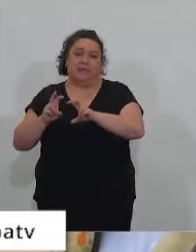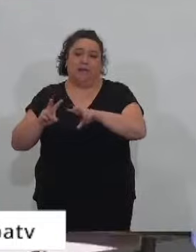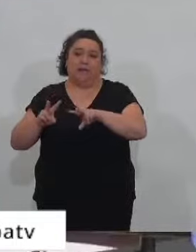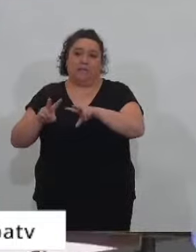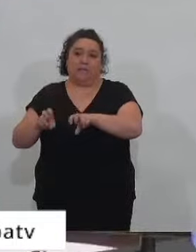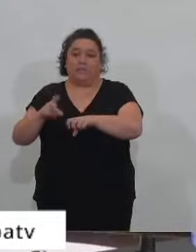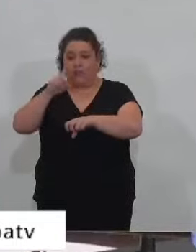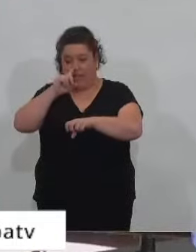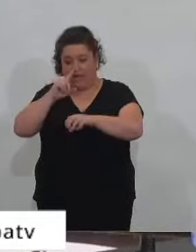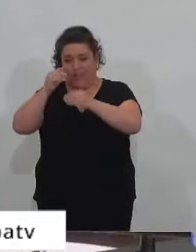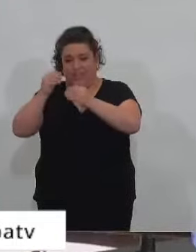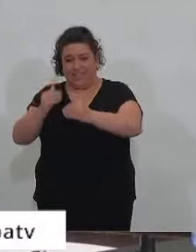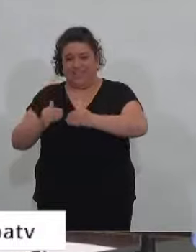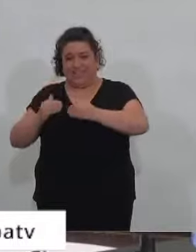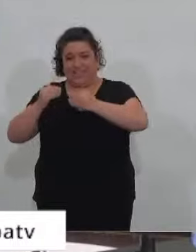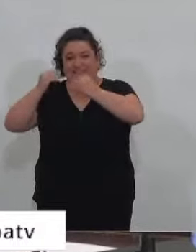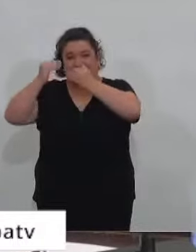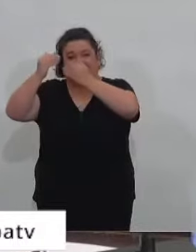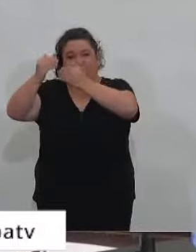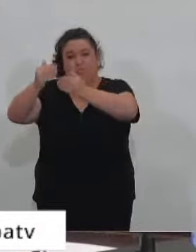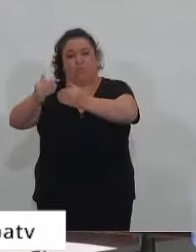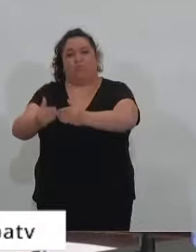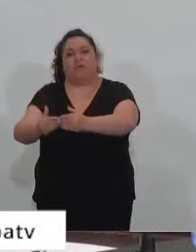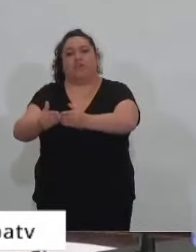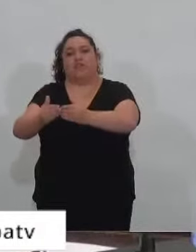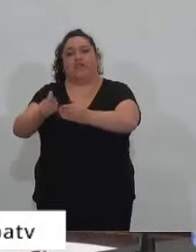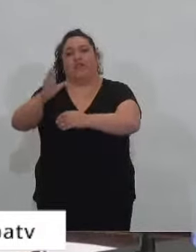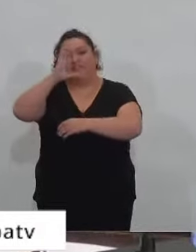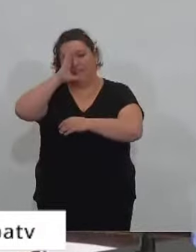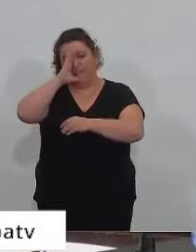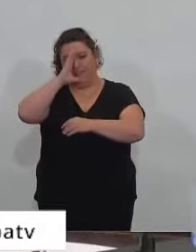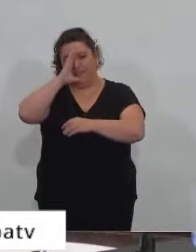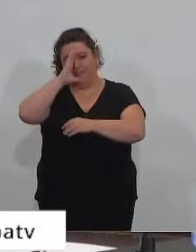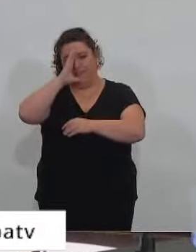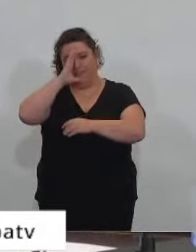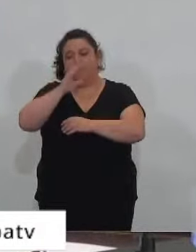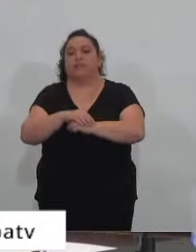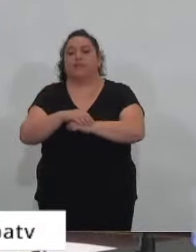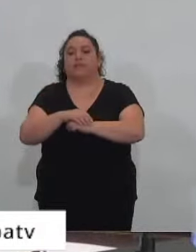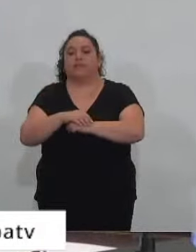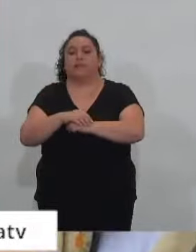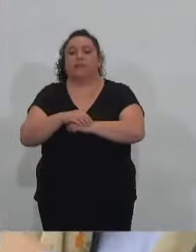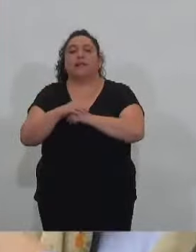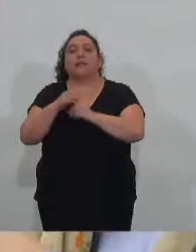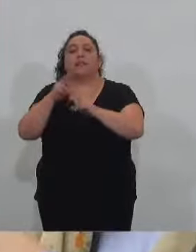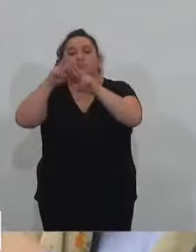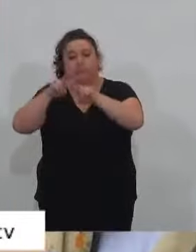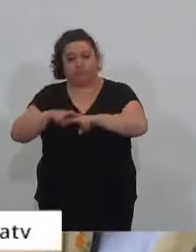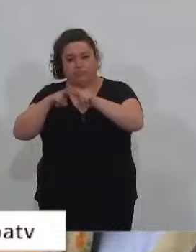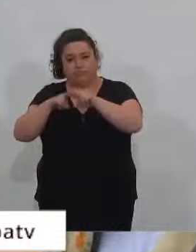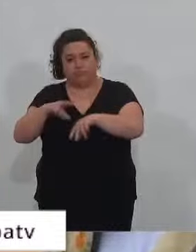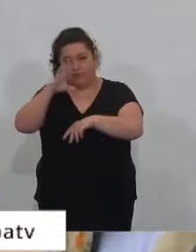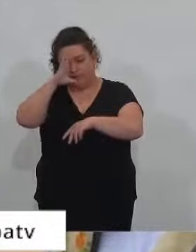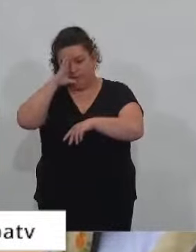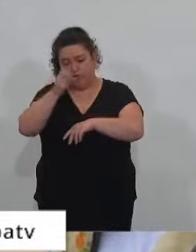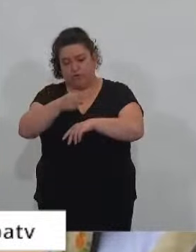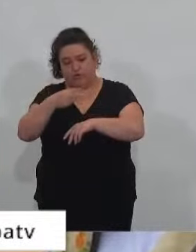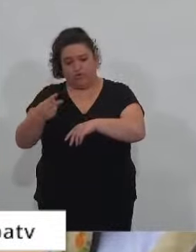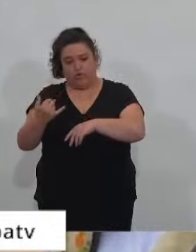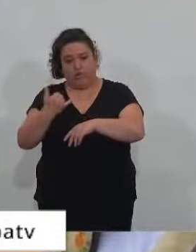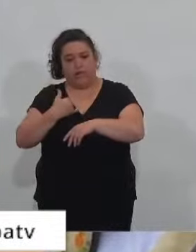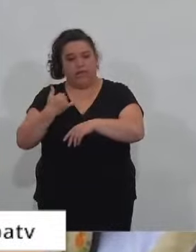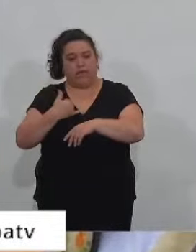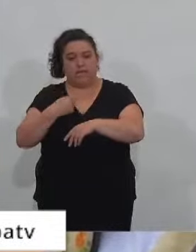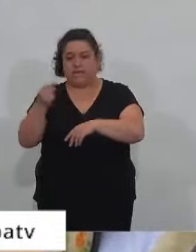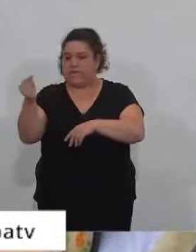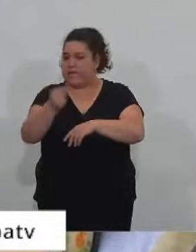mes de febrero. Esa cata que se hizo en su momento, tenemos la resolución de que es negativa, además se hizo en el agua caliente sanitaria,